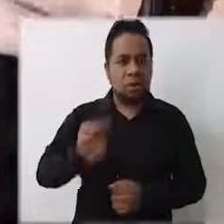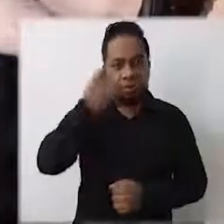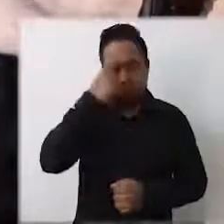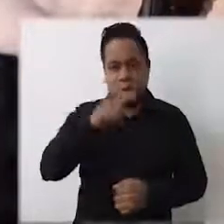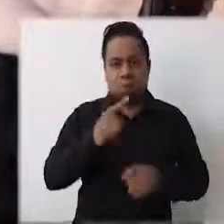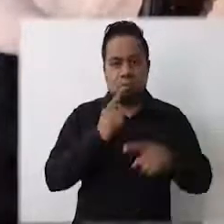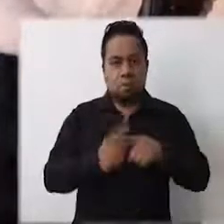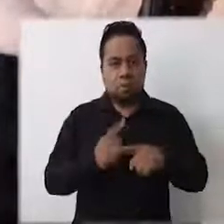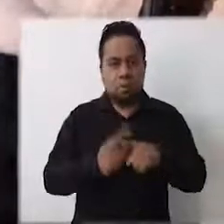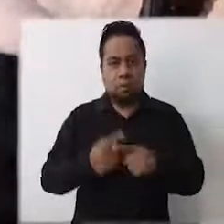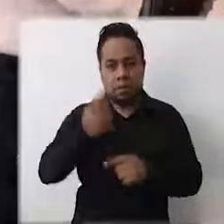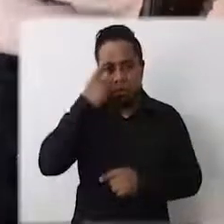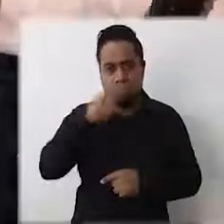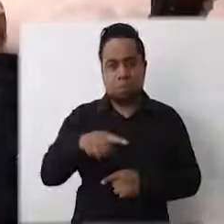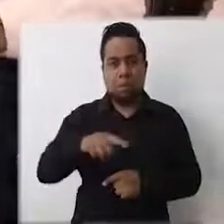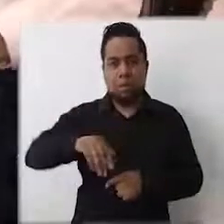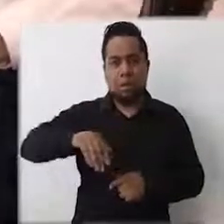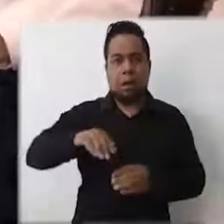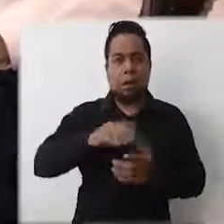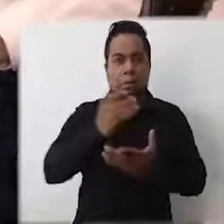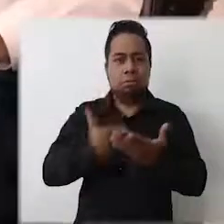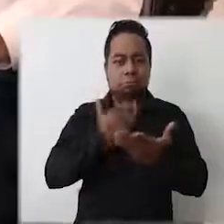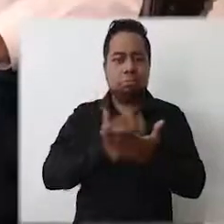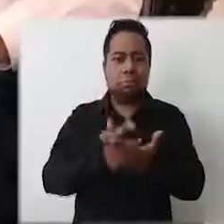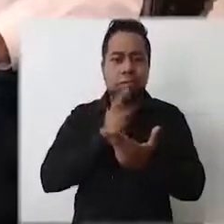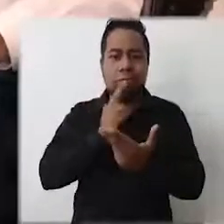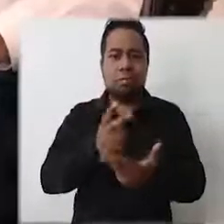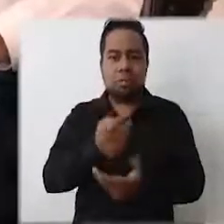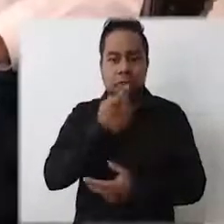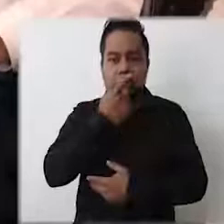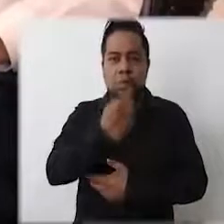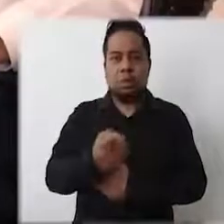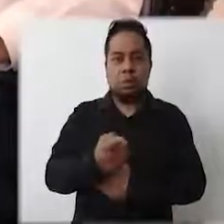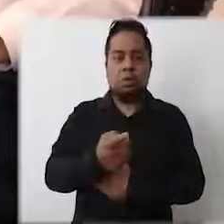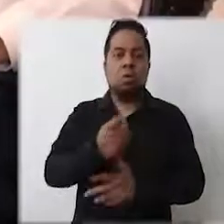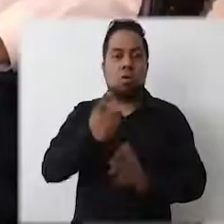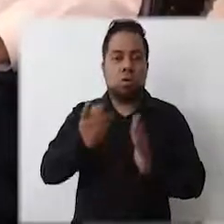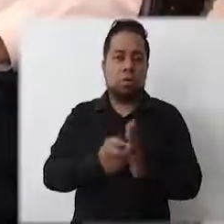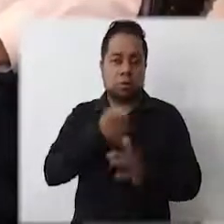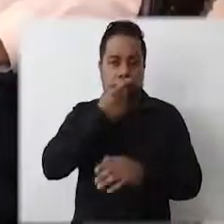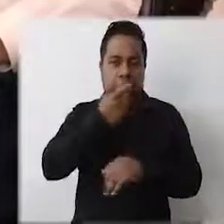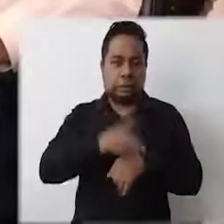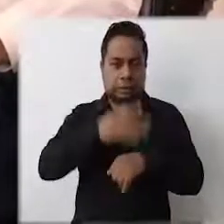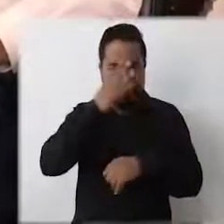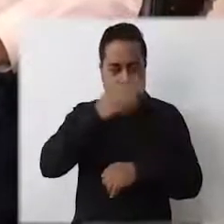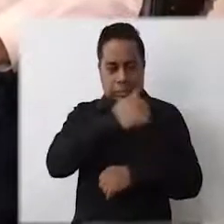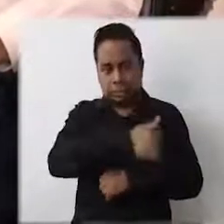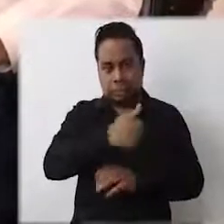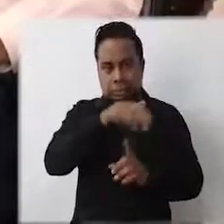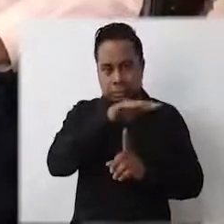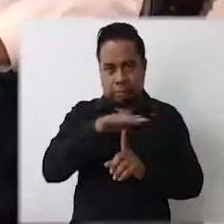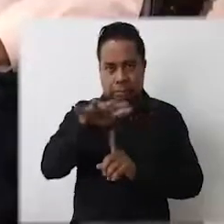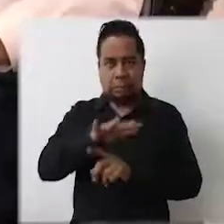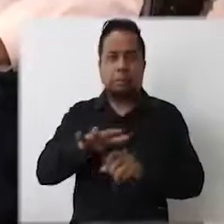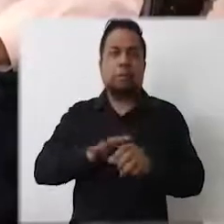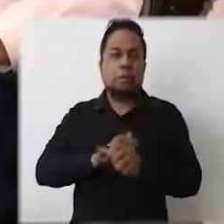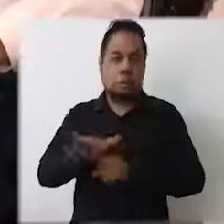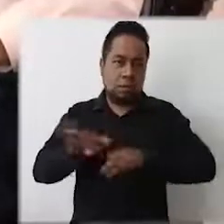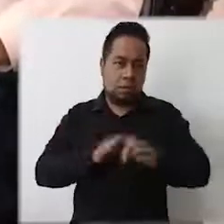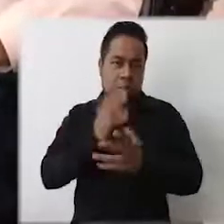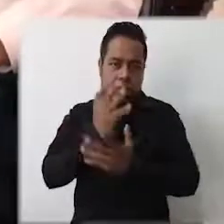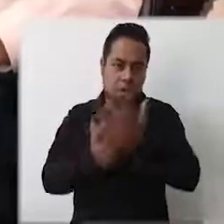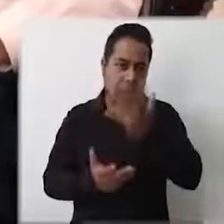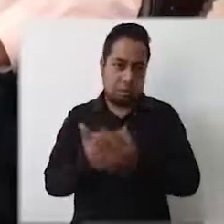acudan generando estas medidas de salud, llevando el tema de los protocolos y pues el